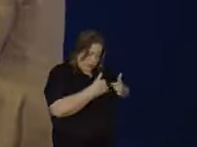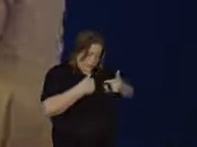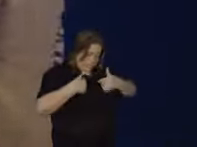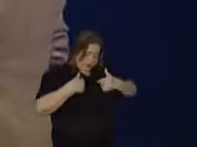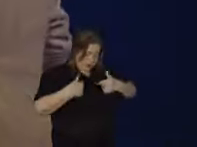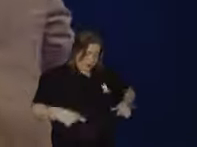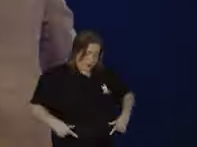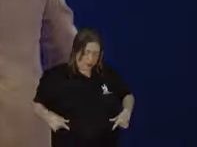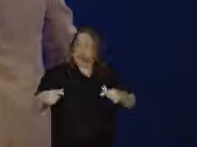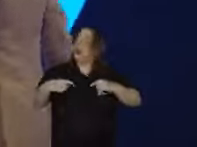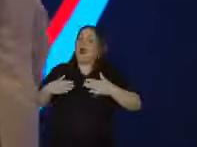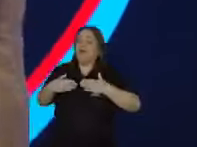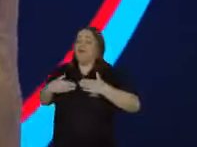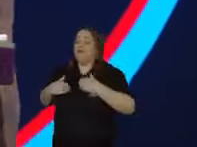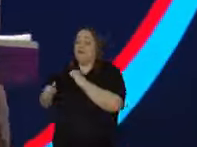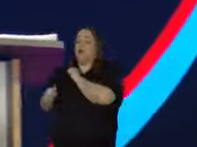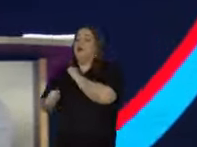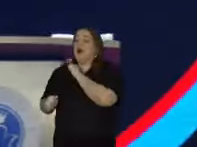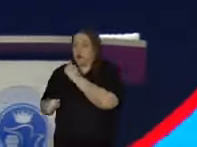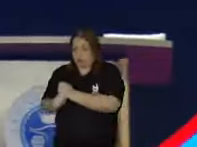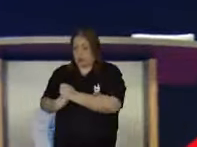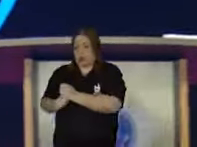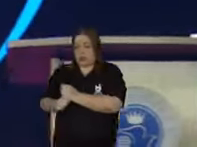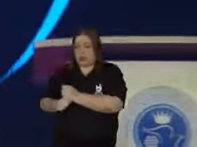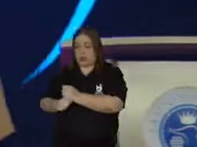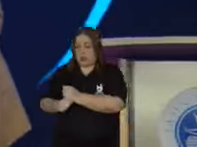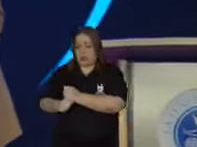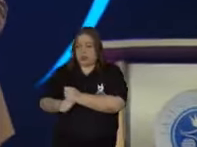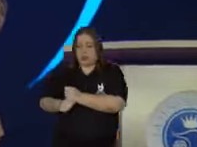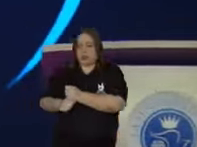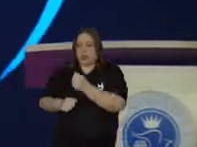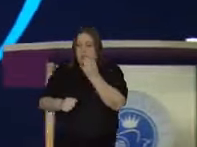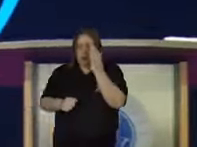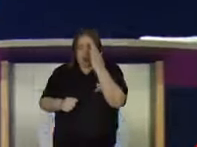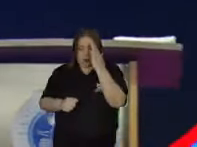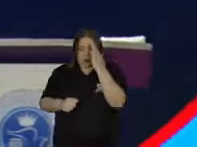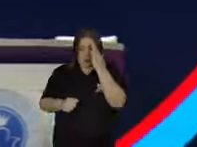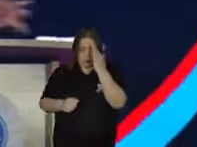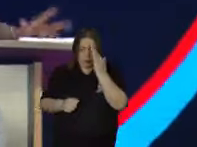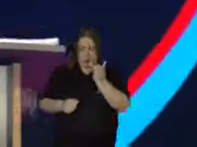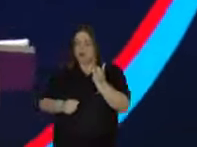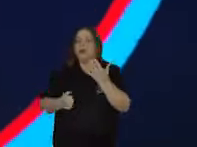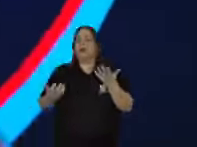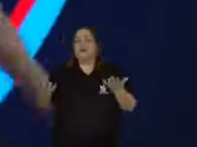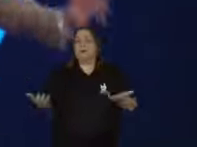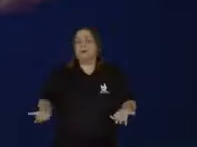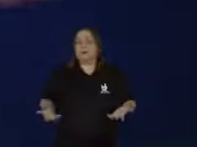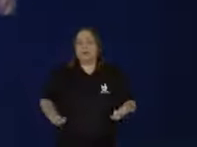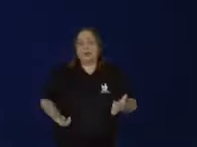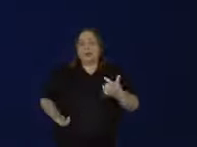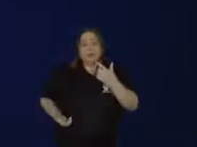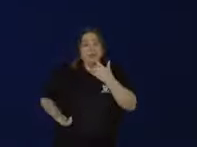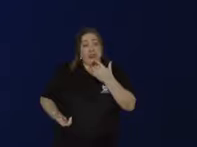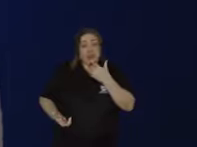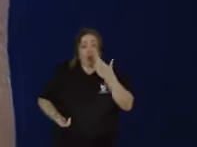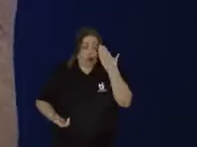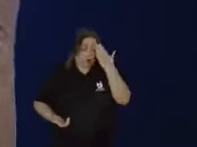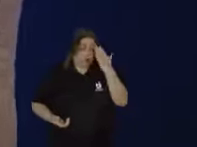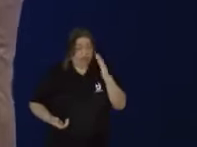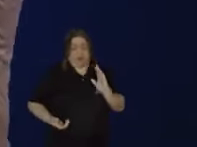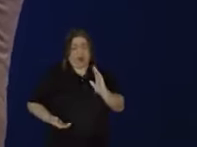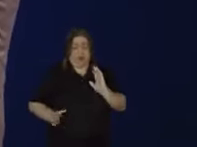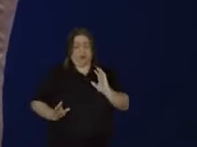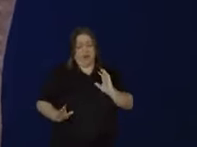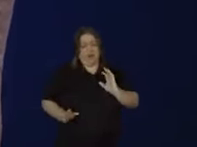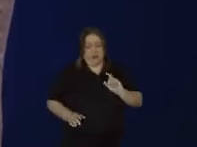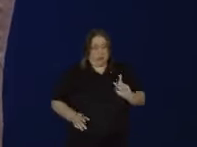autoridad. Hay autoridad en el depósito de los cielos para ser entregada. Ahora, si yo no soy consciente de